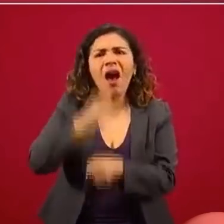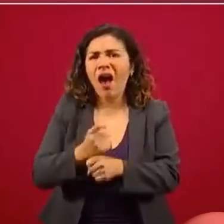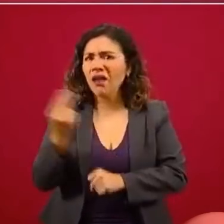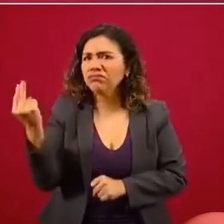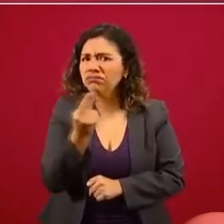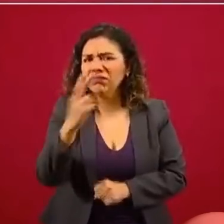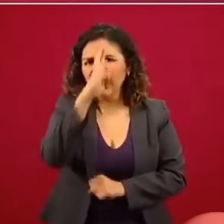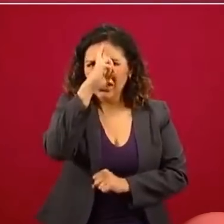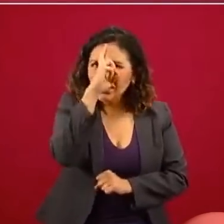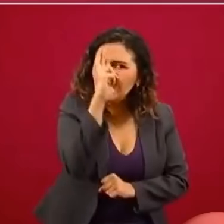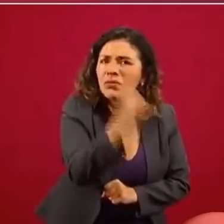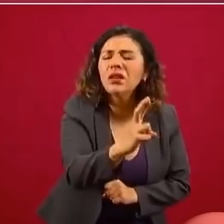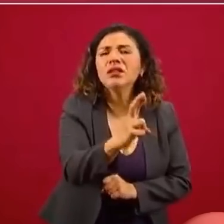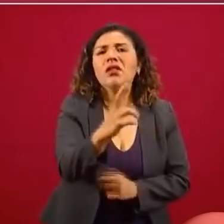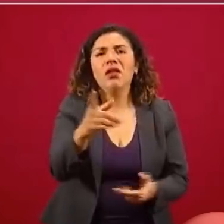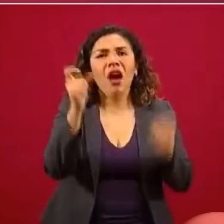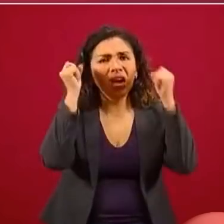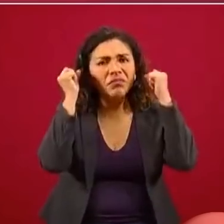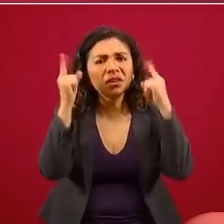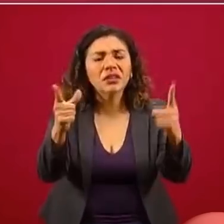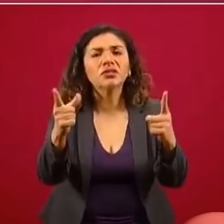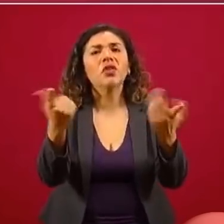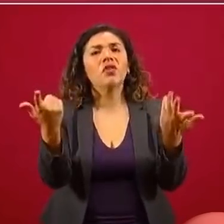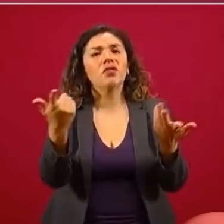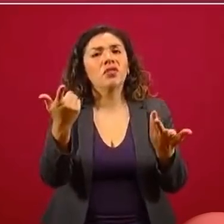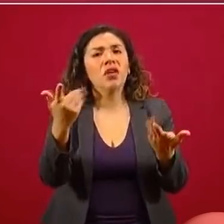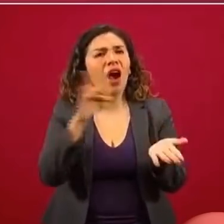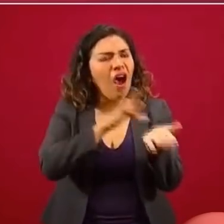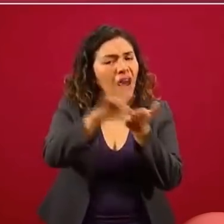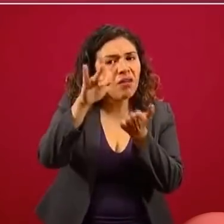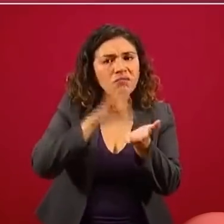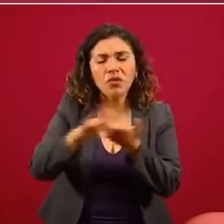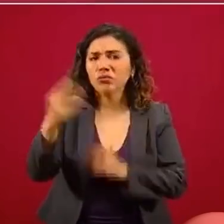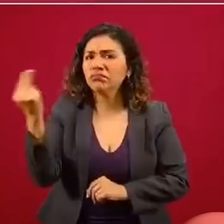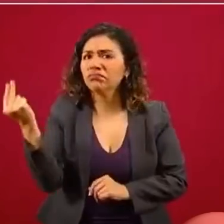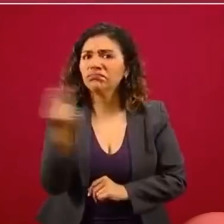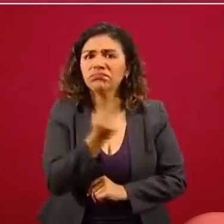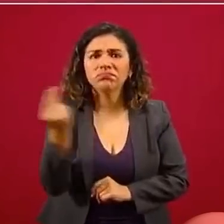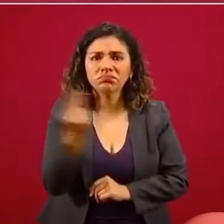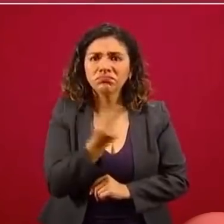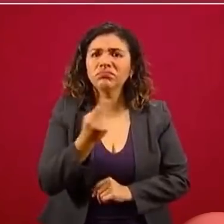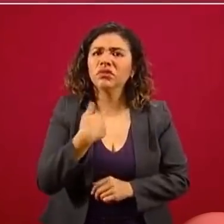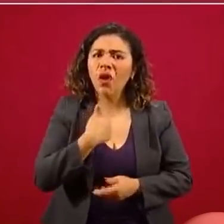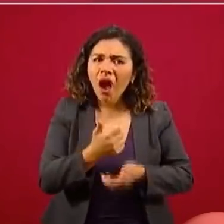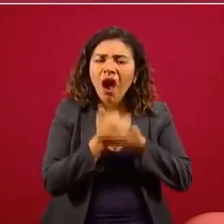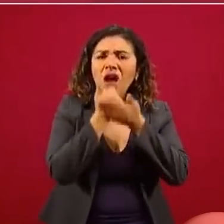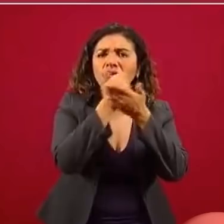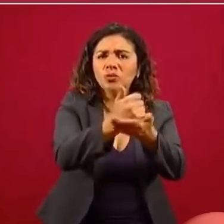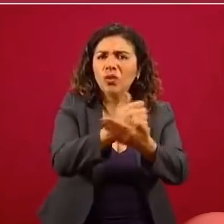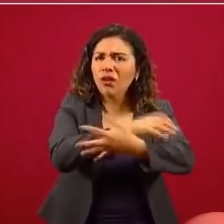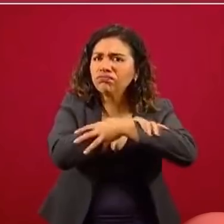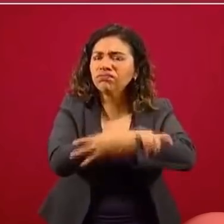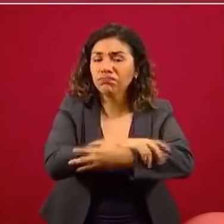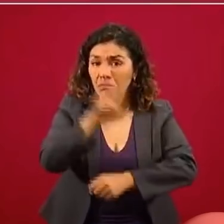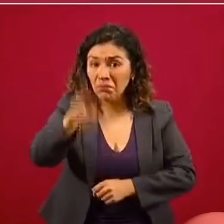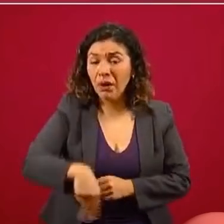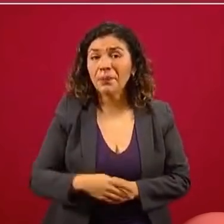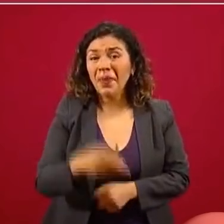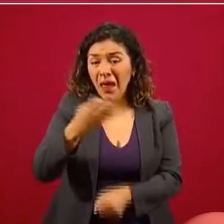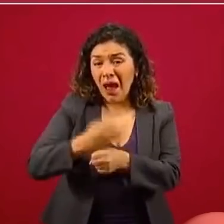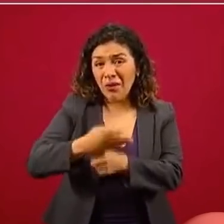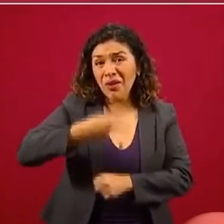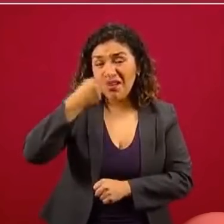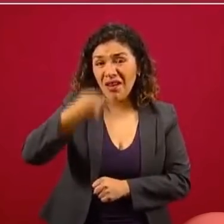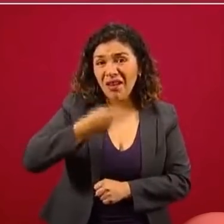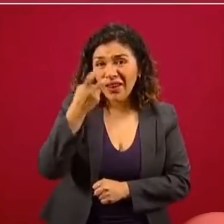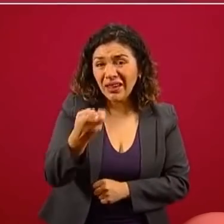nuestro respeto, nuestra admiración, nuestro apoyo, nuestra solidaridad. Y acerca de lo que estás